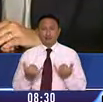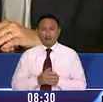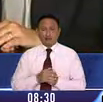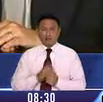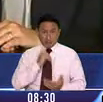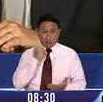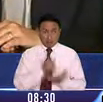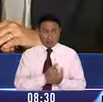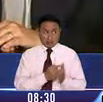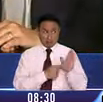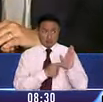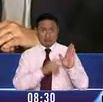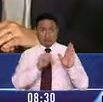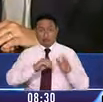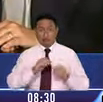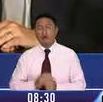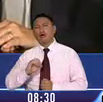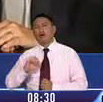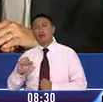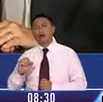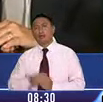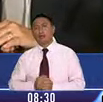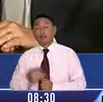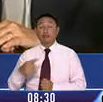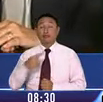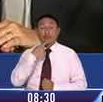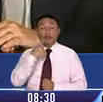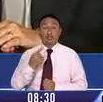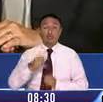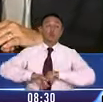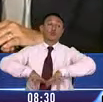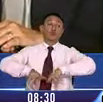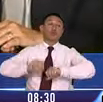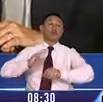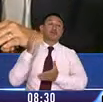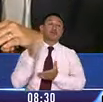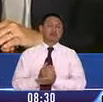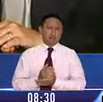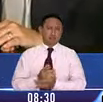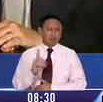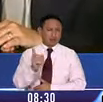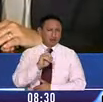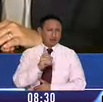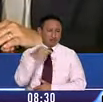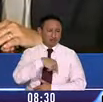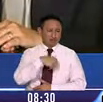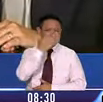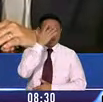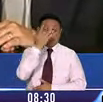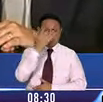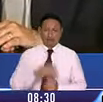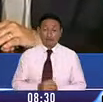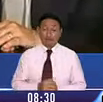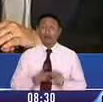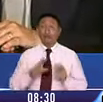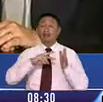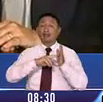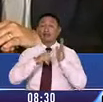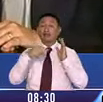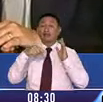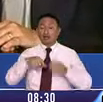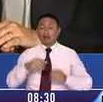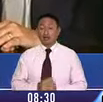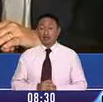o de luchar contra la supuesta corrupción. De lo que se trata es de tomarse